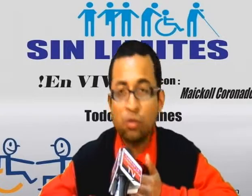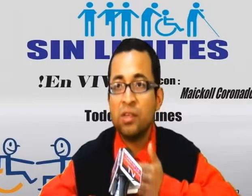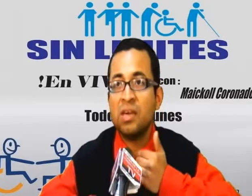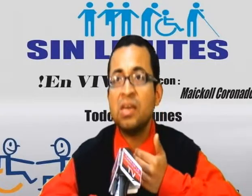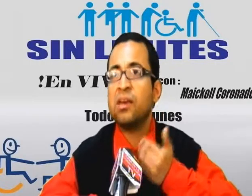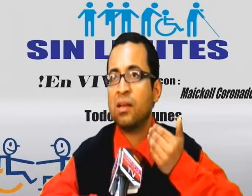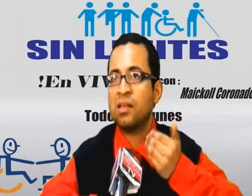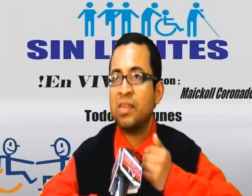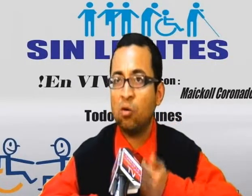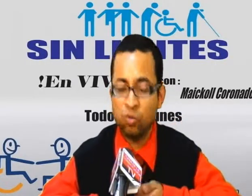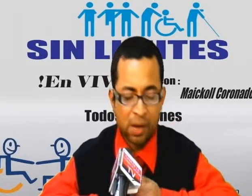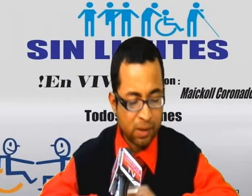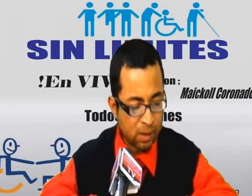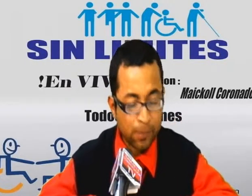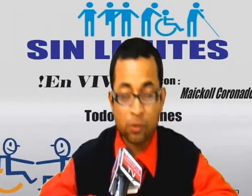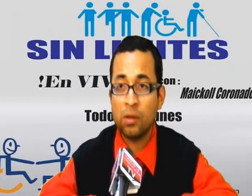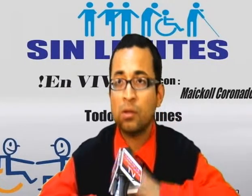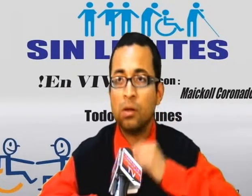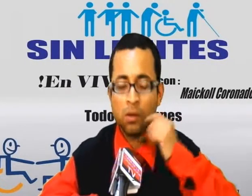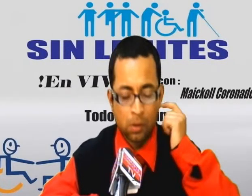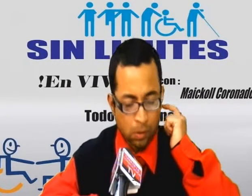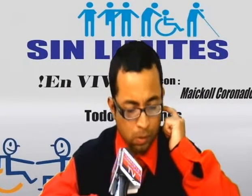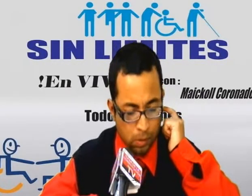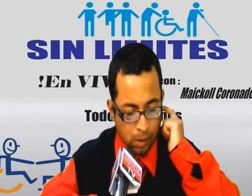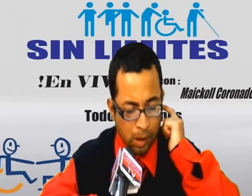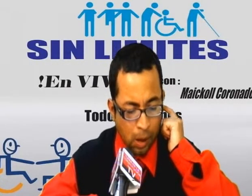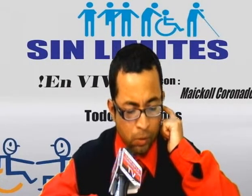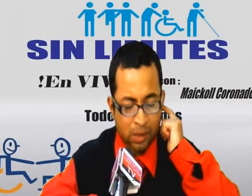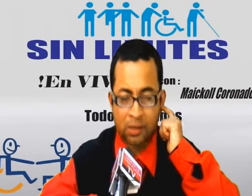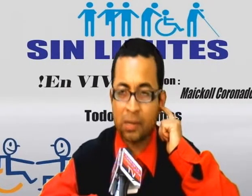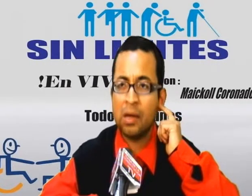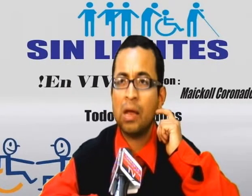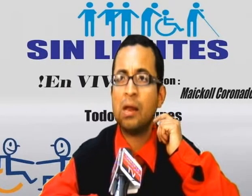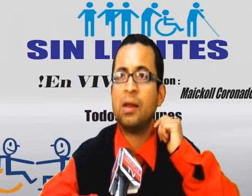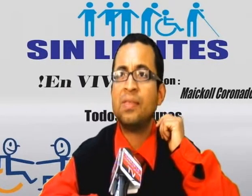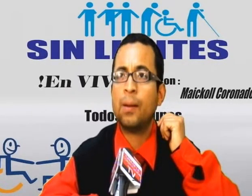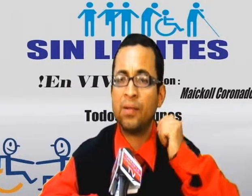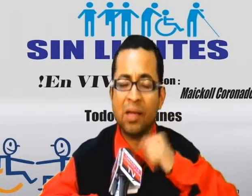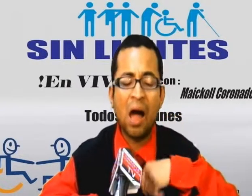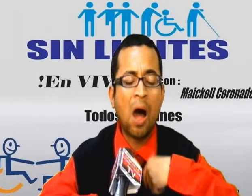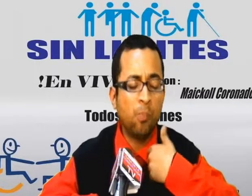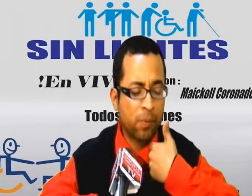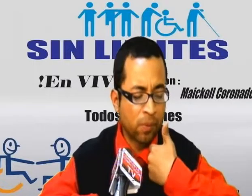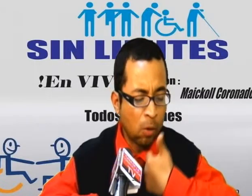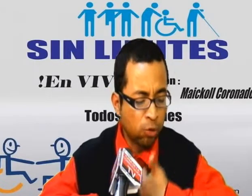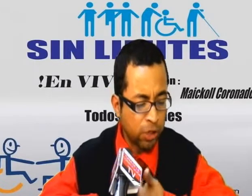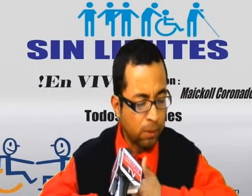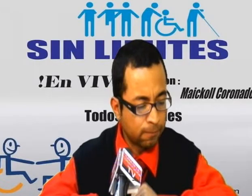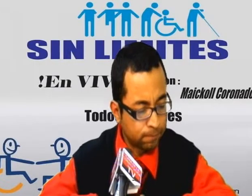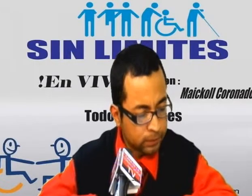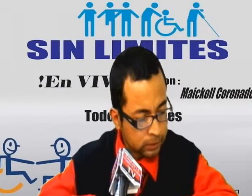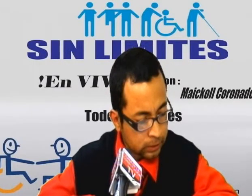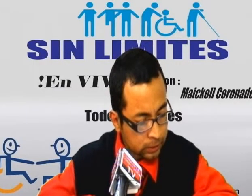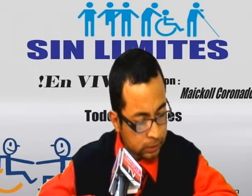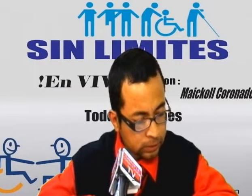a dónde seguir secundaria, las personas que tienen la discapacidad